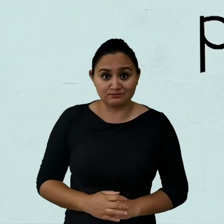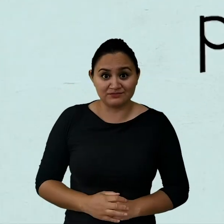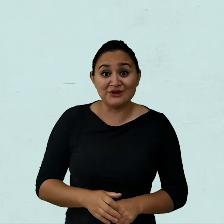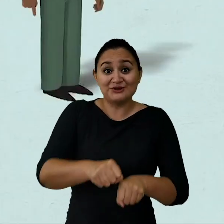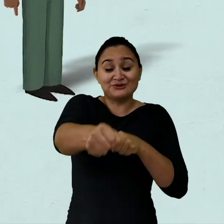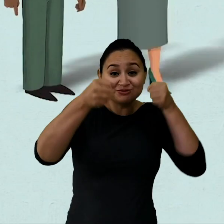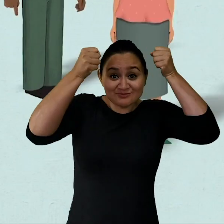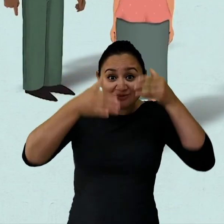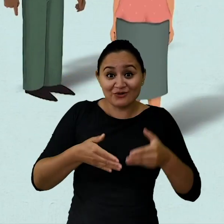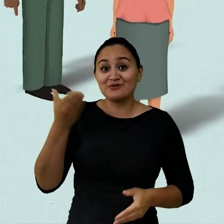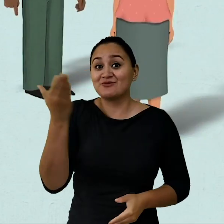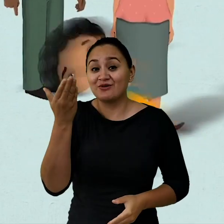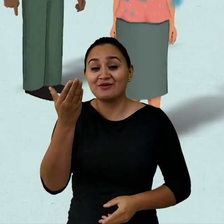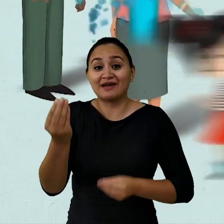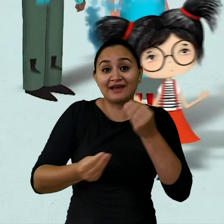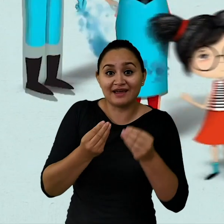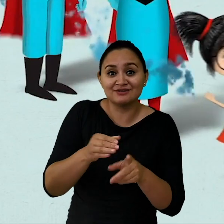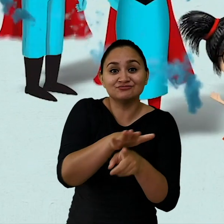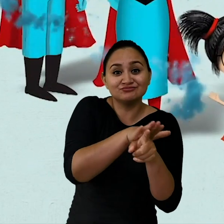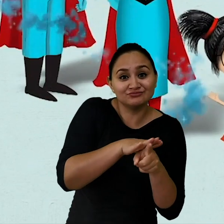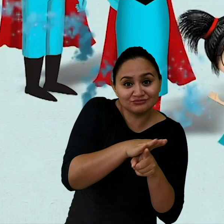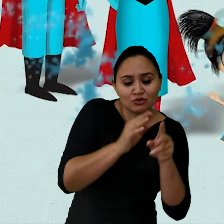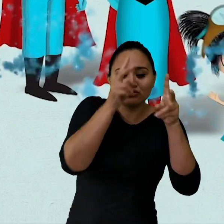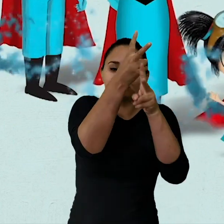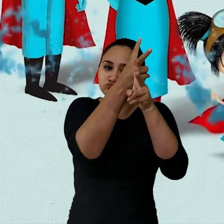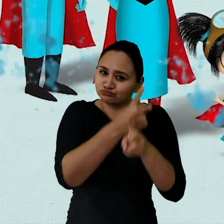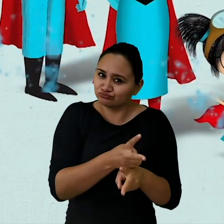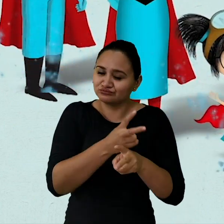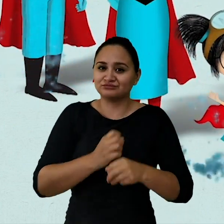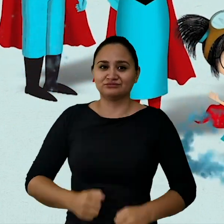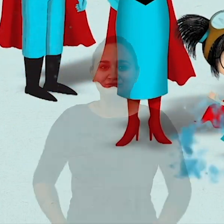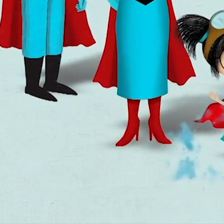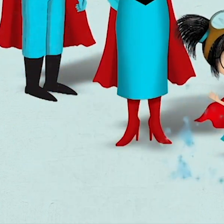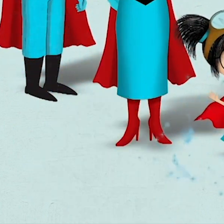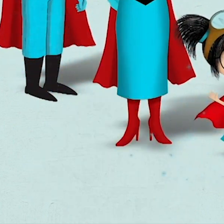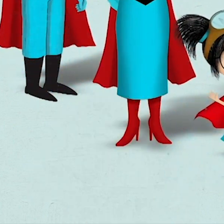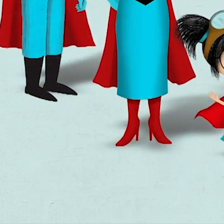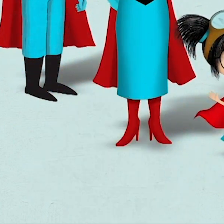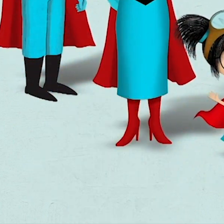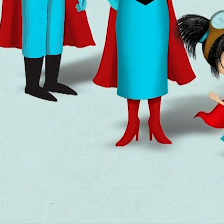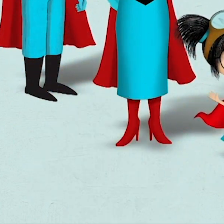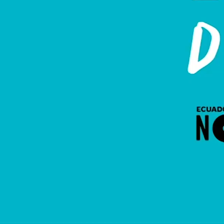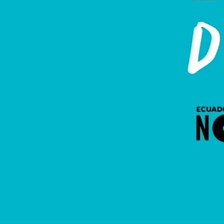Un superprofe protege a sus estudiantes del abuso sexual.